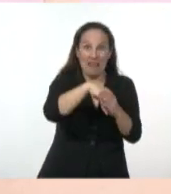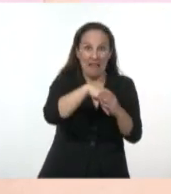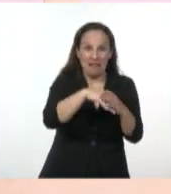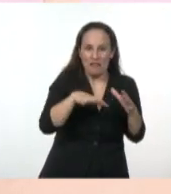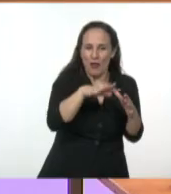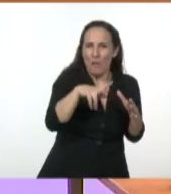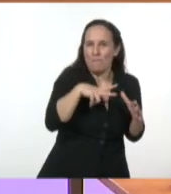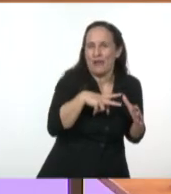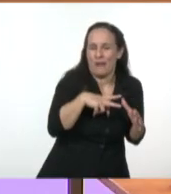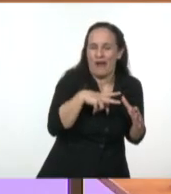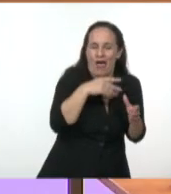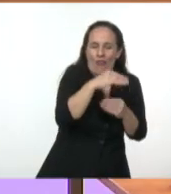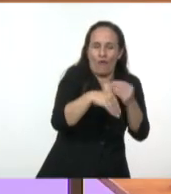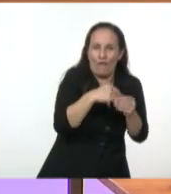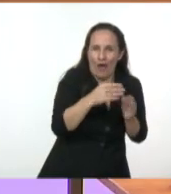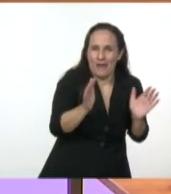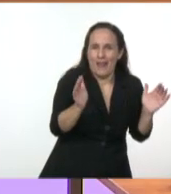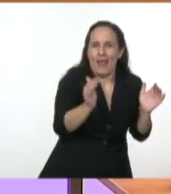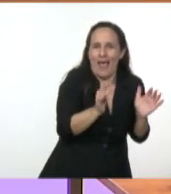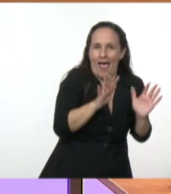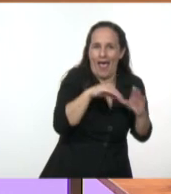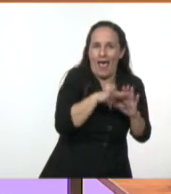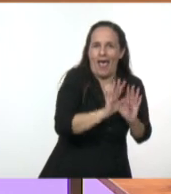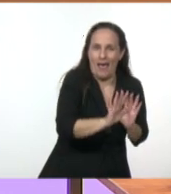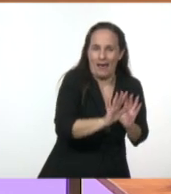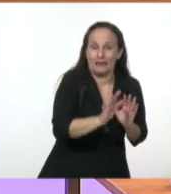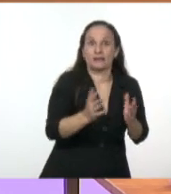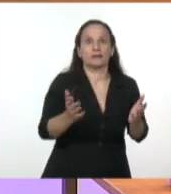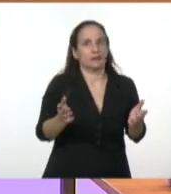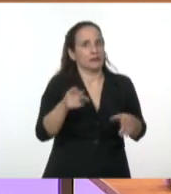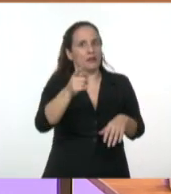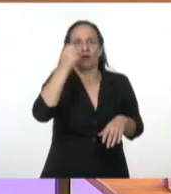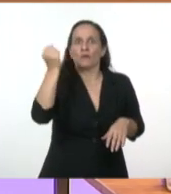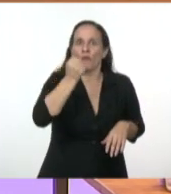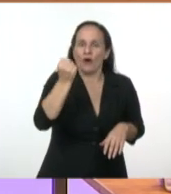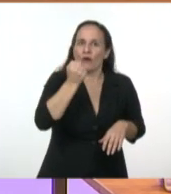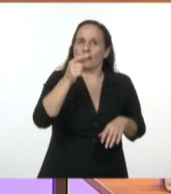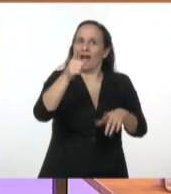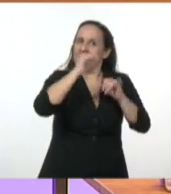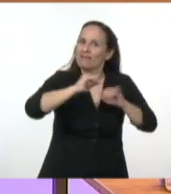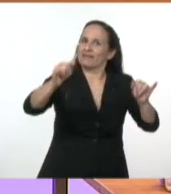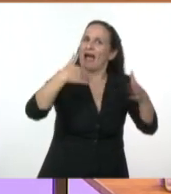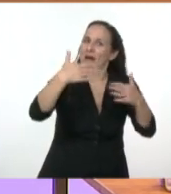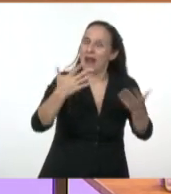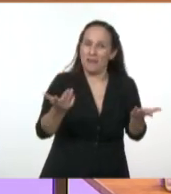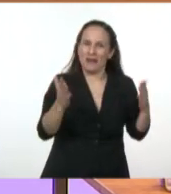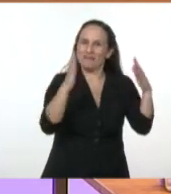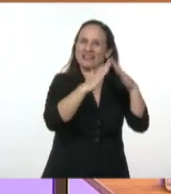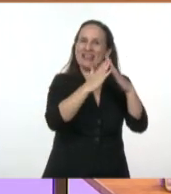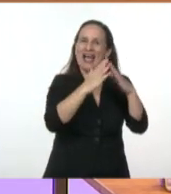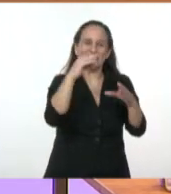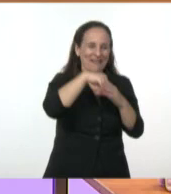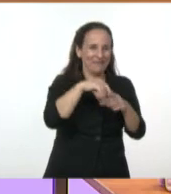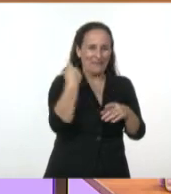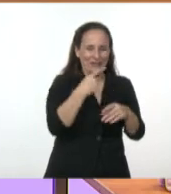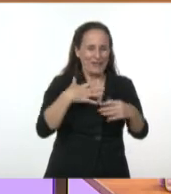privado, familiar. Por eso es tan importante hablar de esto, ¿no? Porque se supone que nuestra casa es el lugar donde nos tenemos que sentir